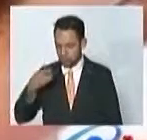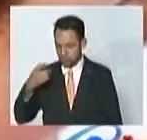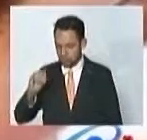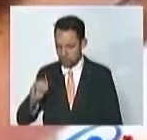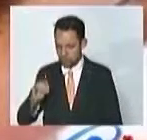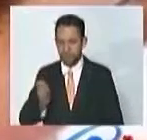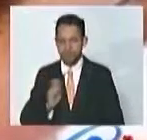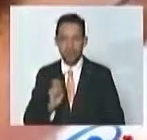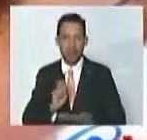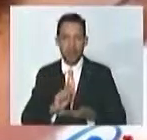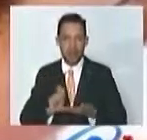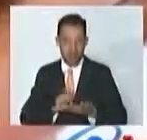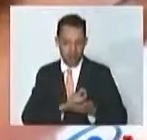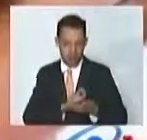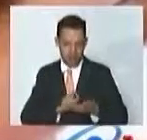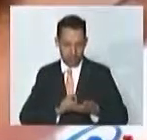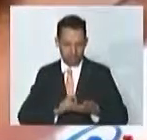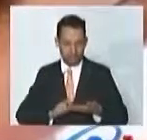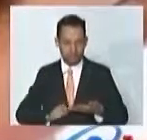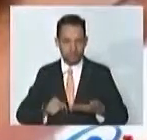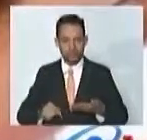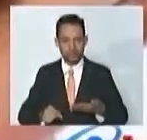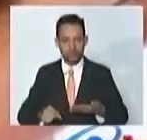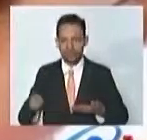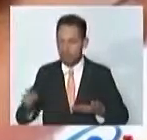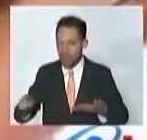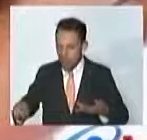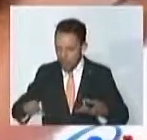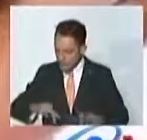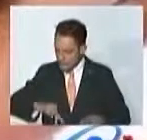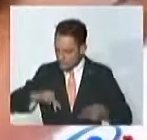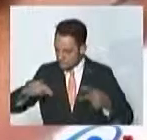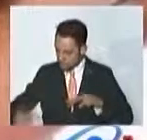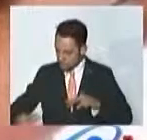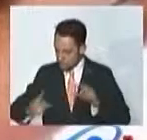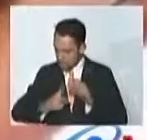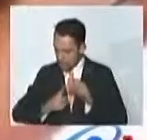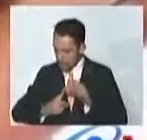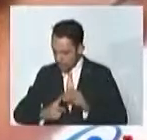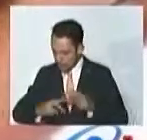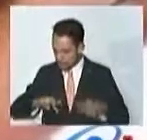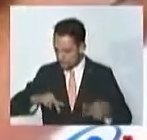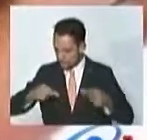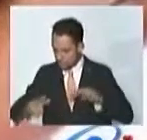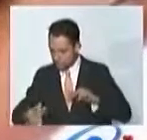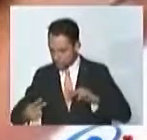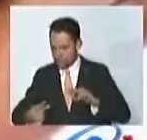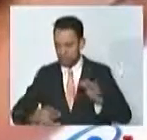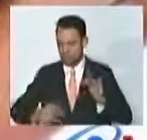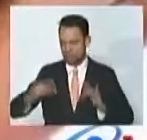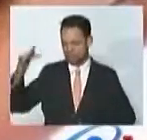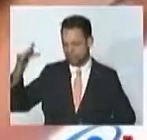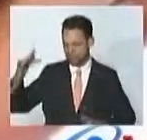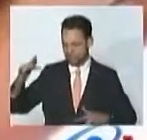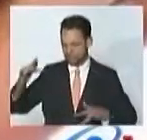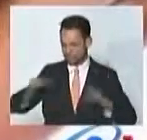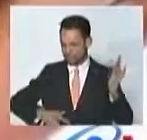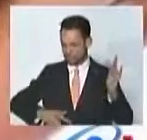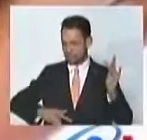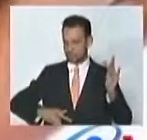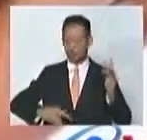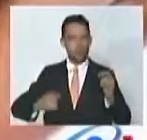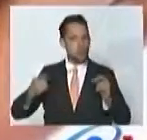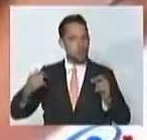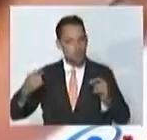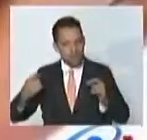escritura, dentro de la evaluación psicológica hay una inversión de palabras, o vemos dificultad en el lenguaje, como decía Mónica, con